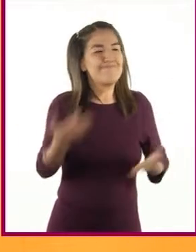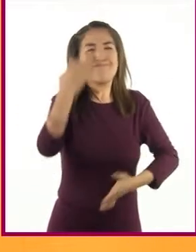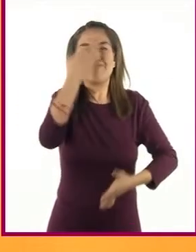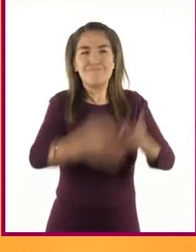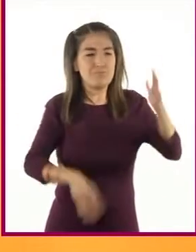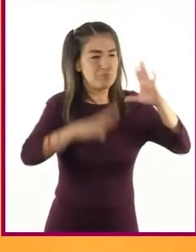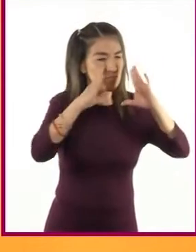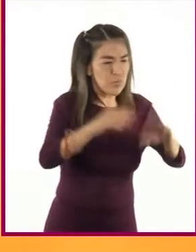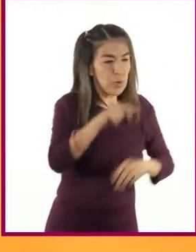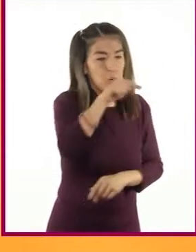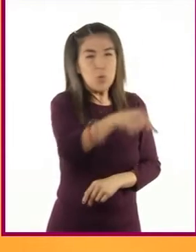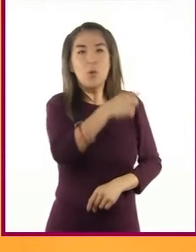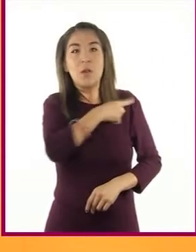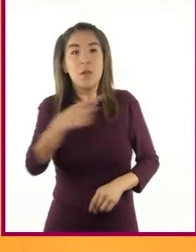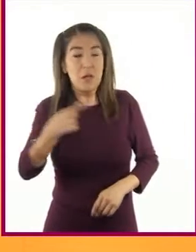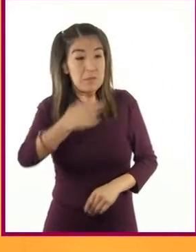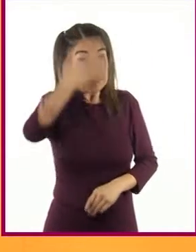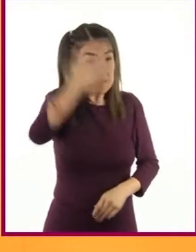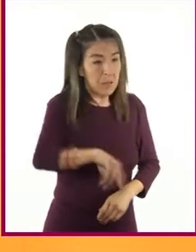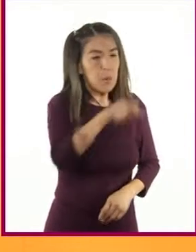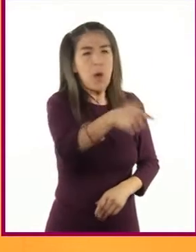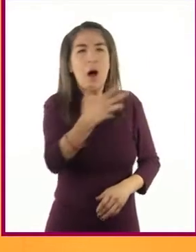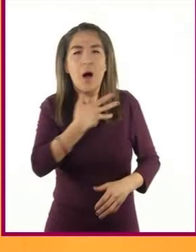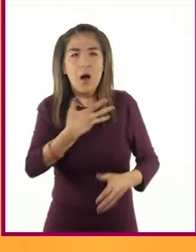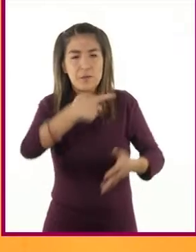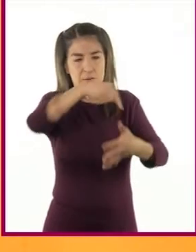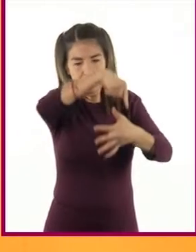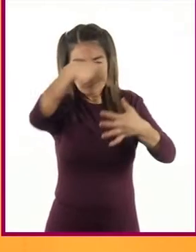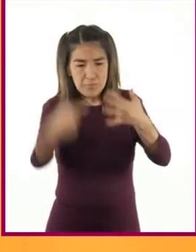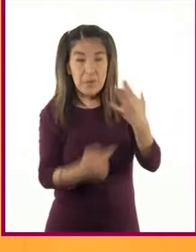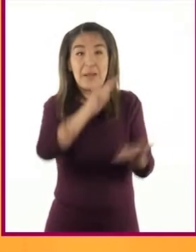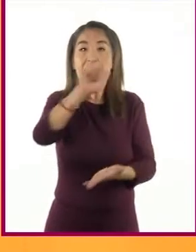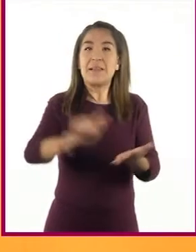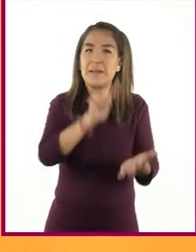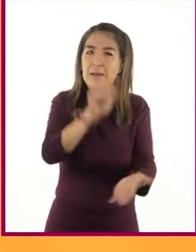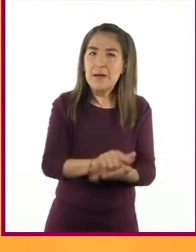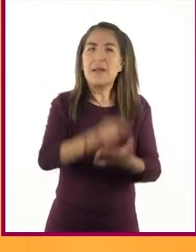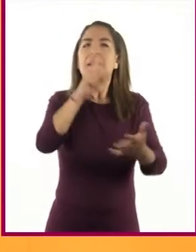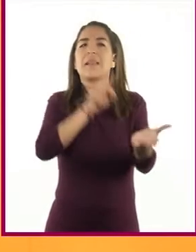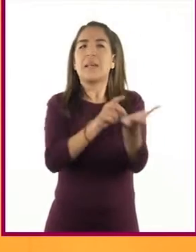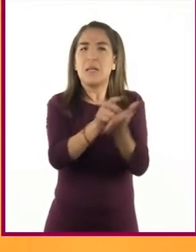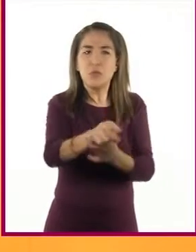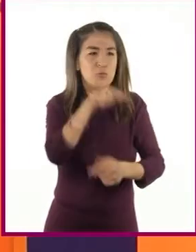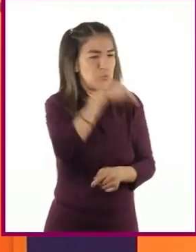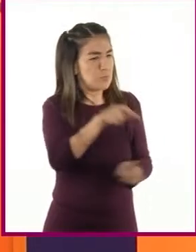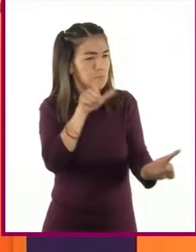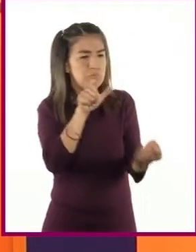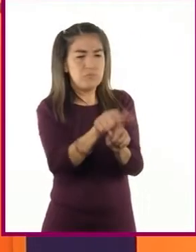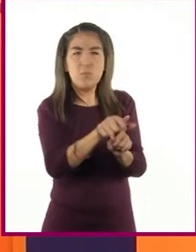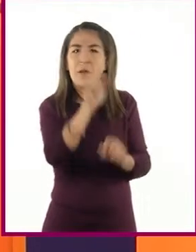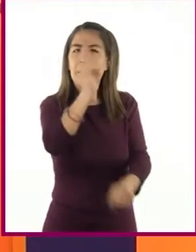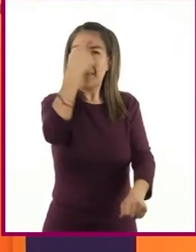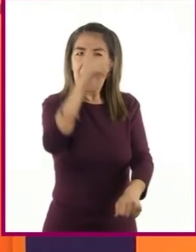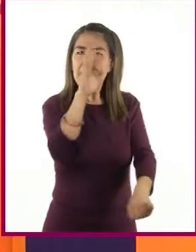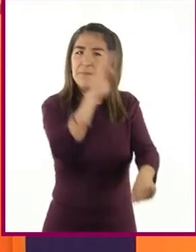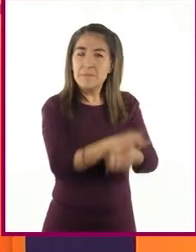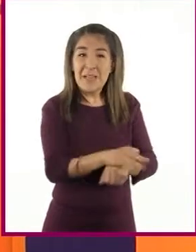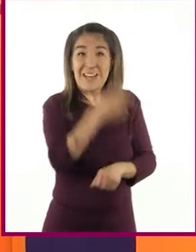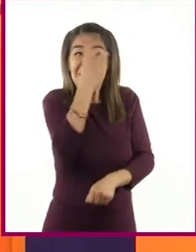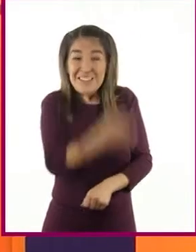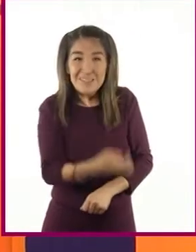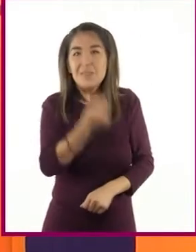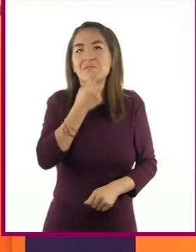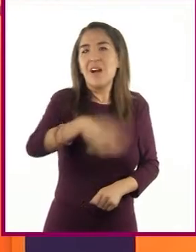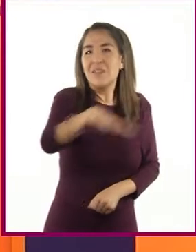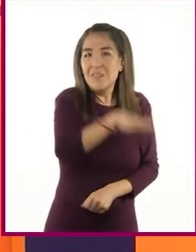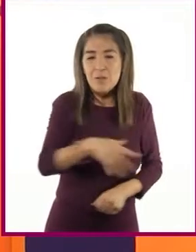que tienen unas garantías fundamentales que deben ser respetadas y protegidas. Este